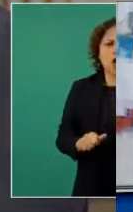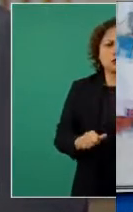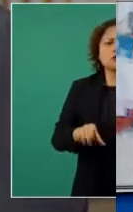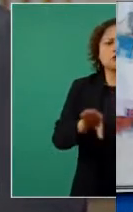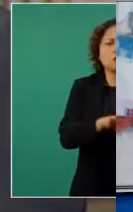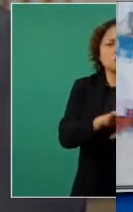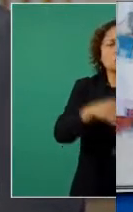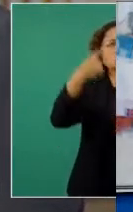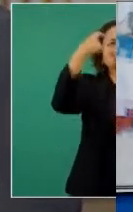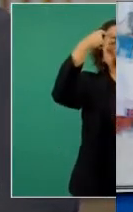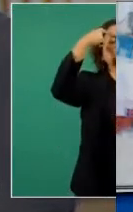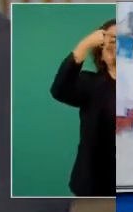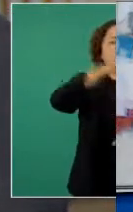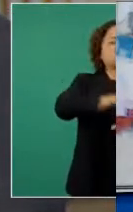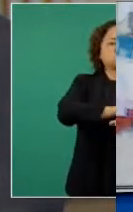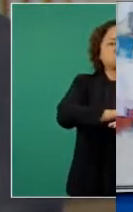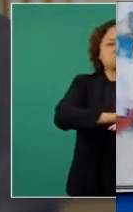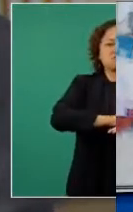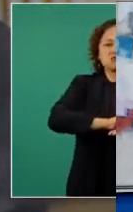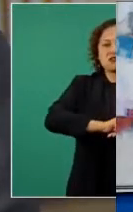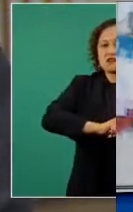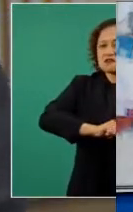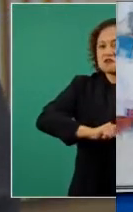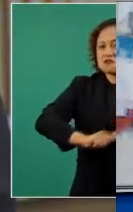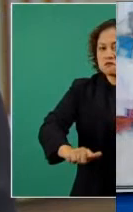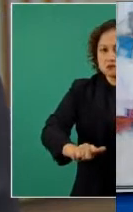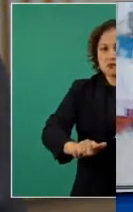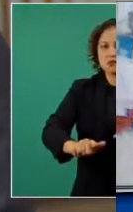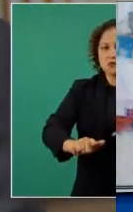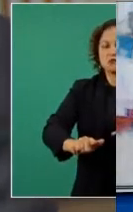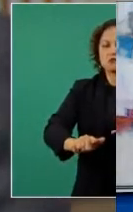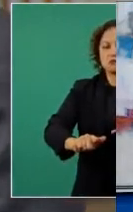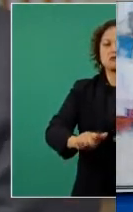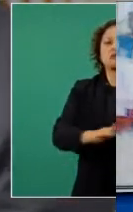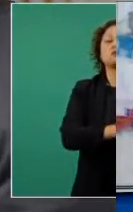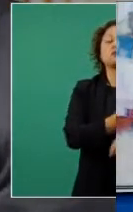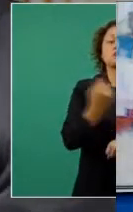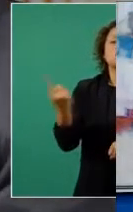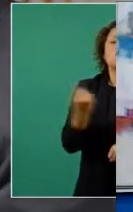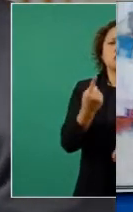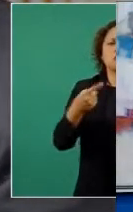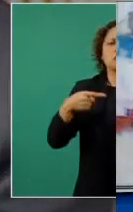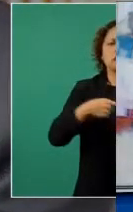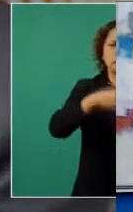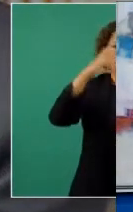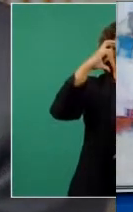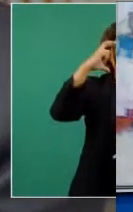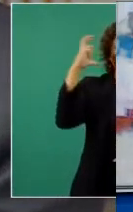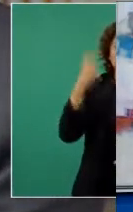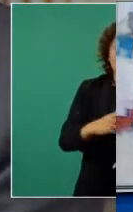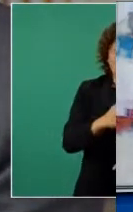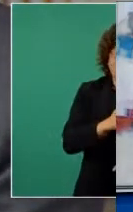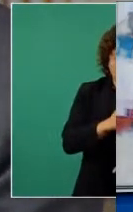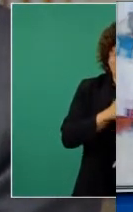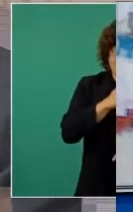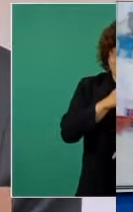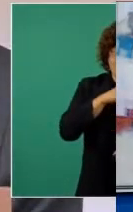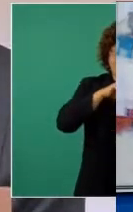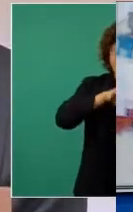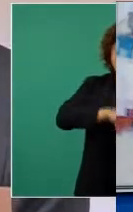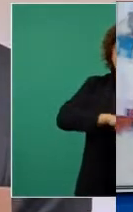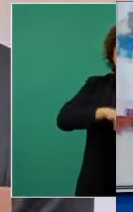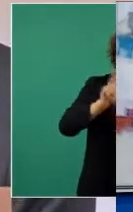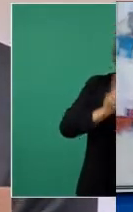la certeza de que con fidelidad a sus principios y